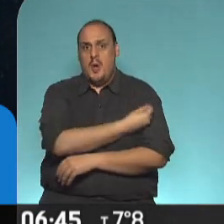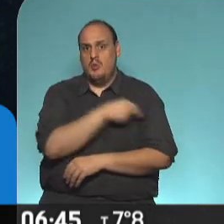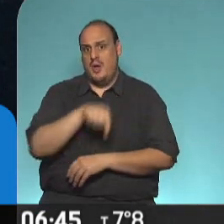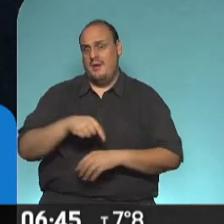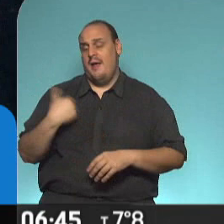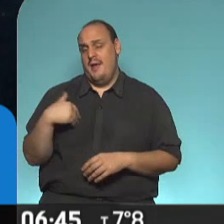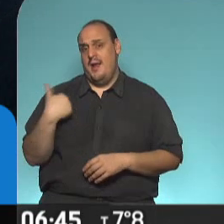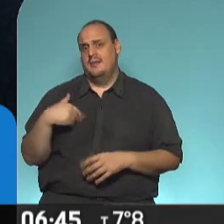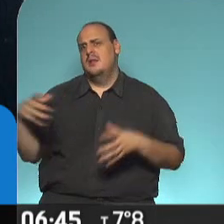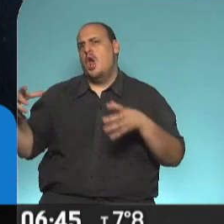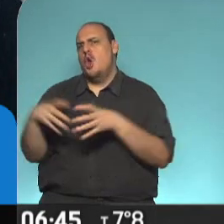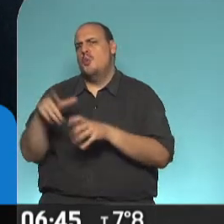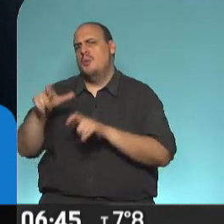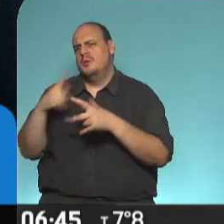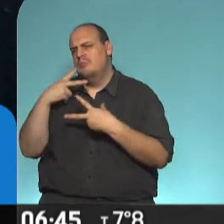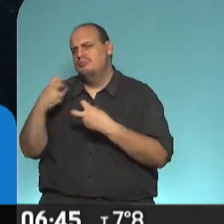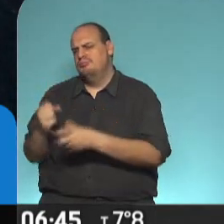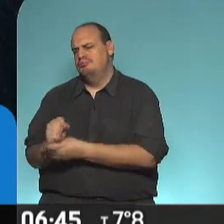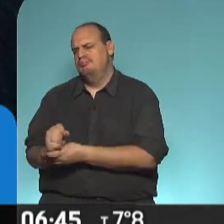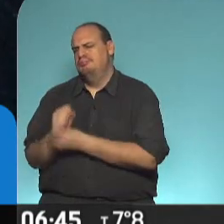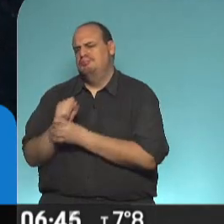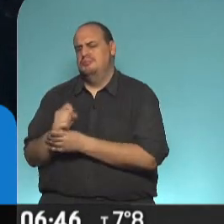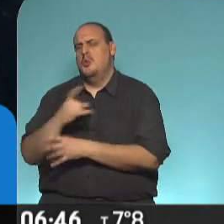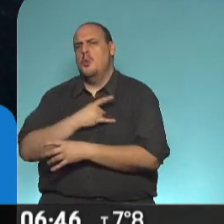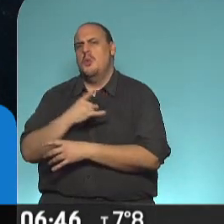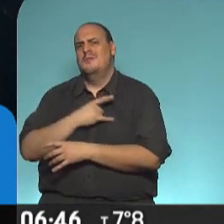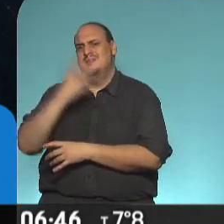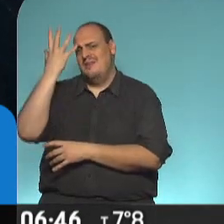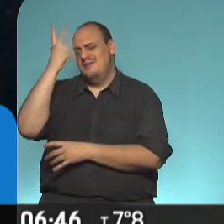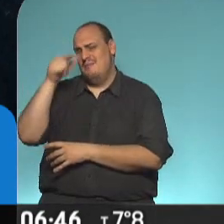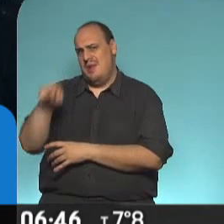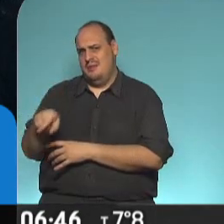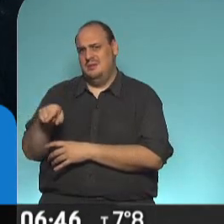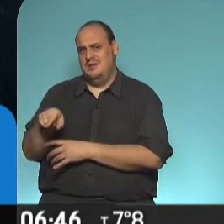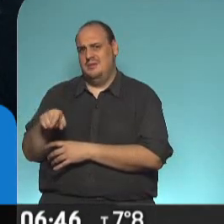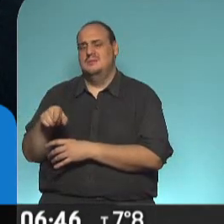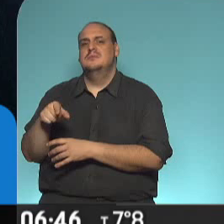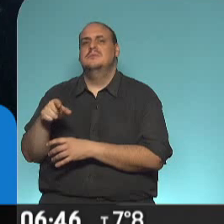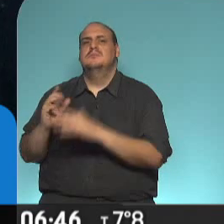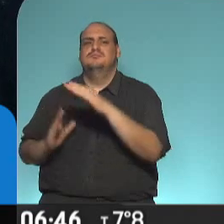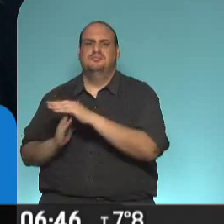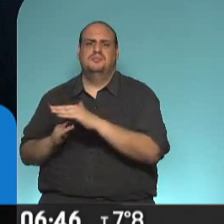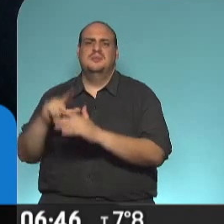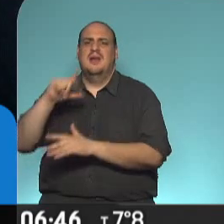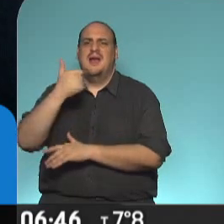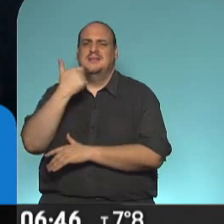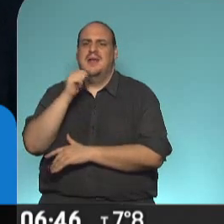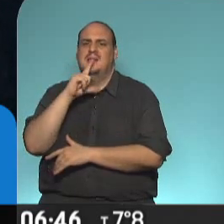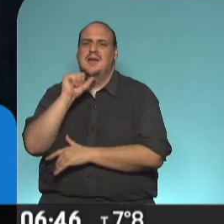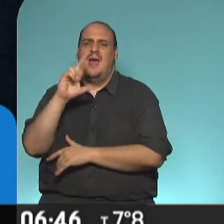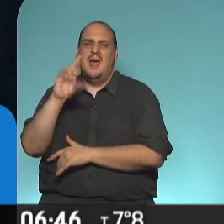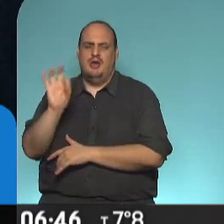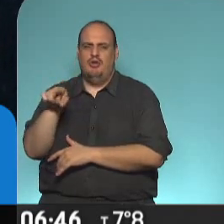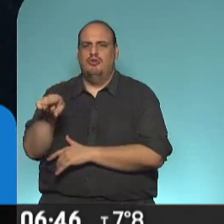Hay un grupo excelente de investigadores liderado en la Universidad de San Martín por Juliana Casataro, que está desarrollando una